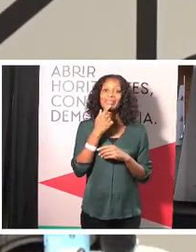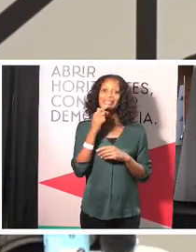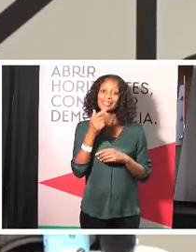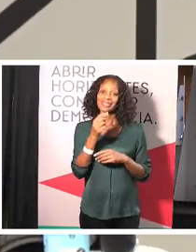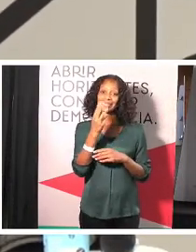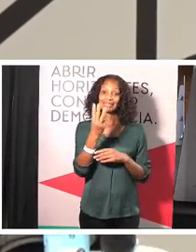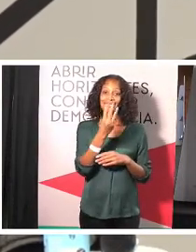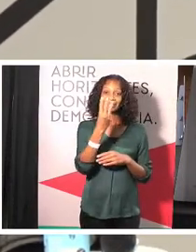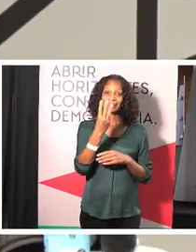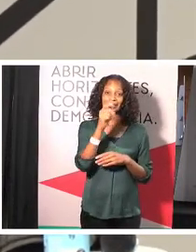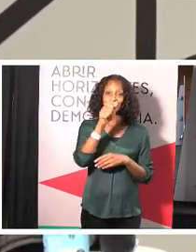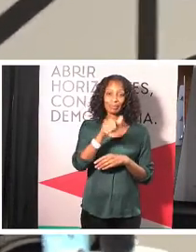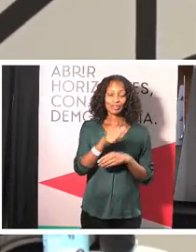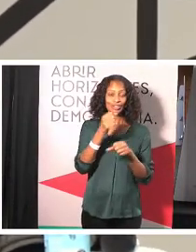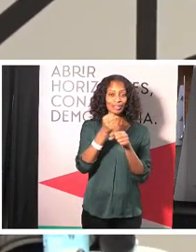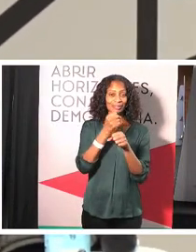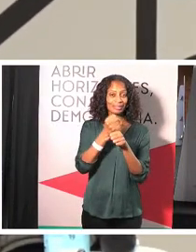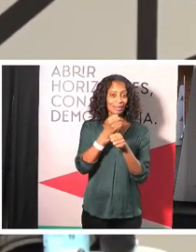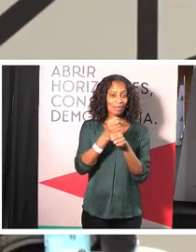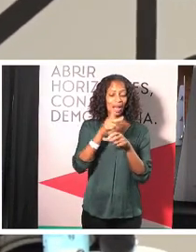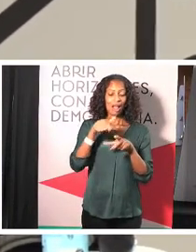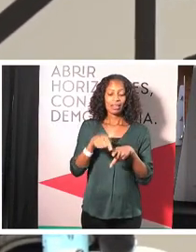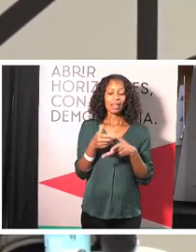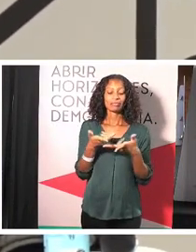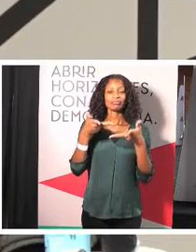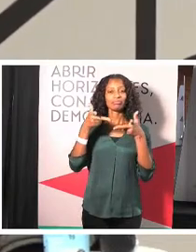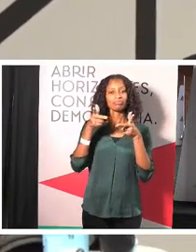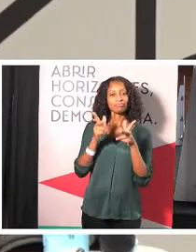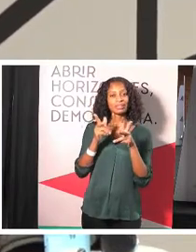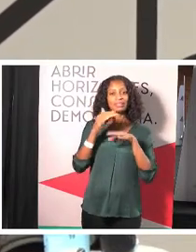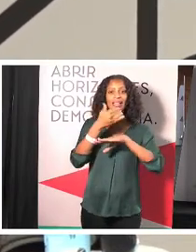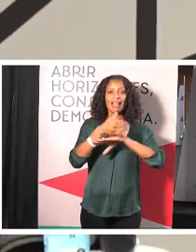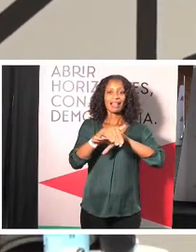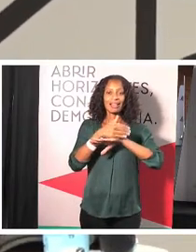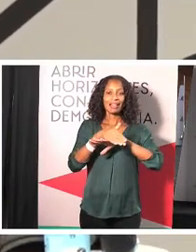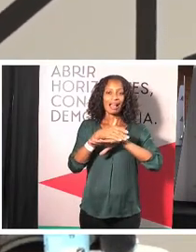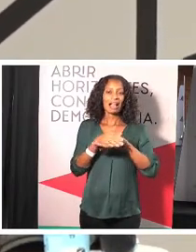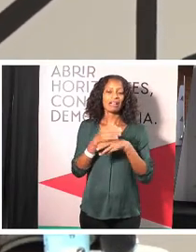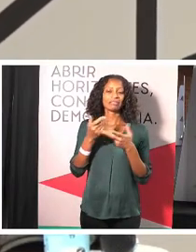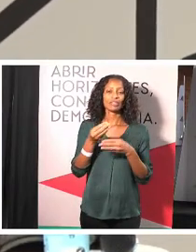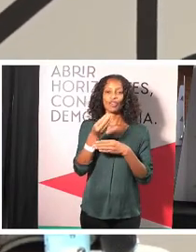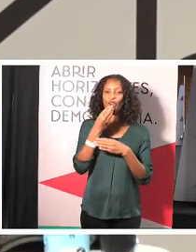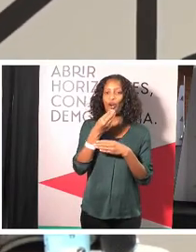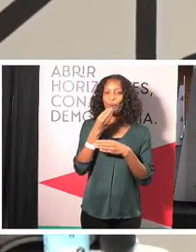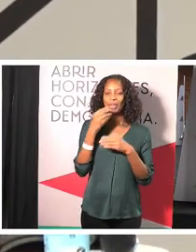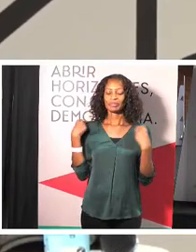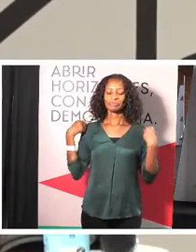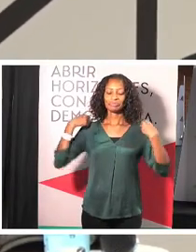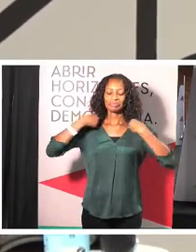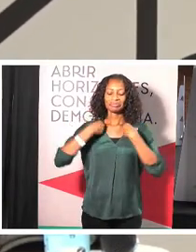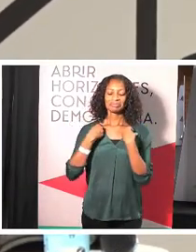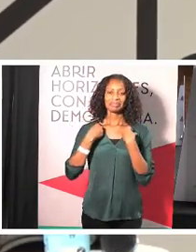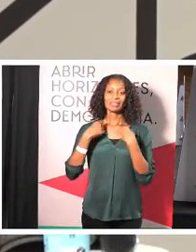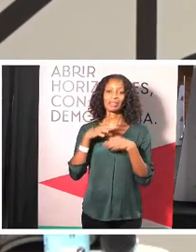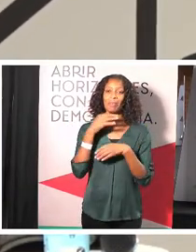comiendo sobre la mochila aquella en la calle, fast food, que también podemos traducir como mierda,